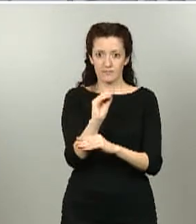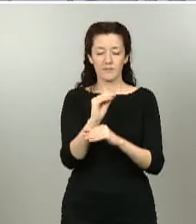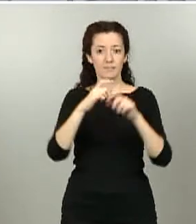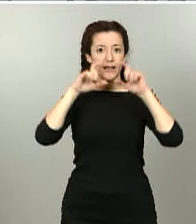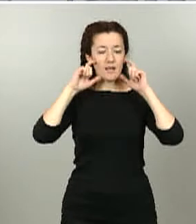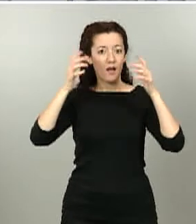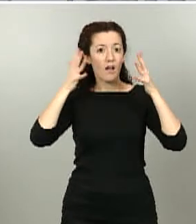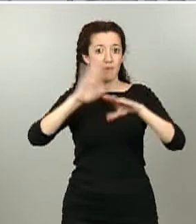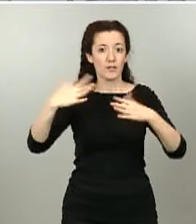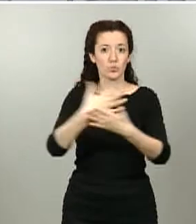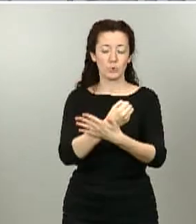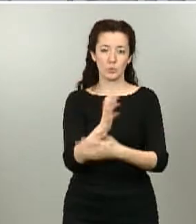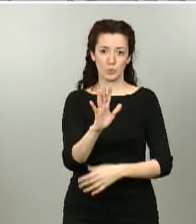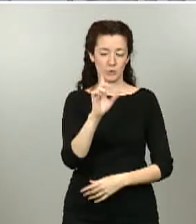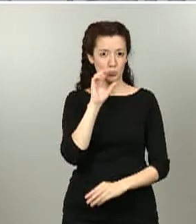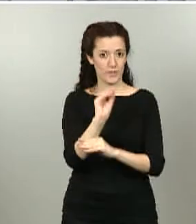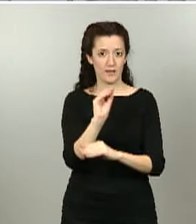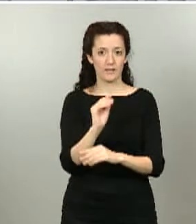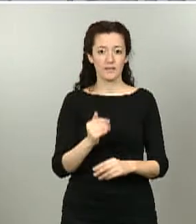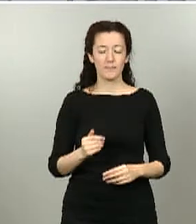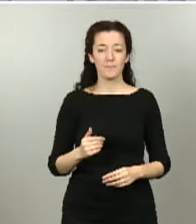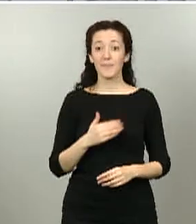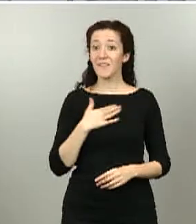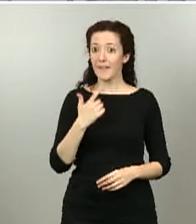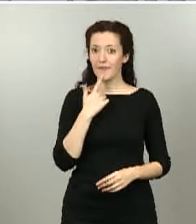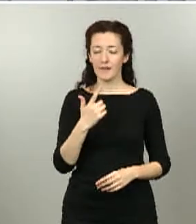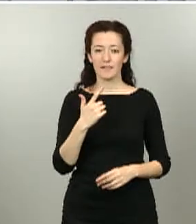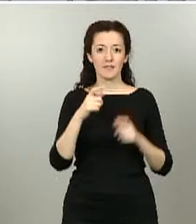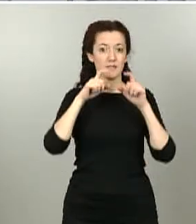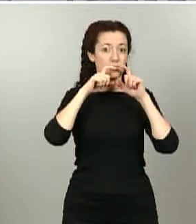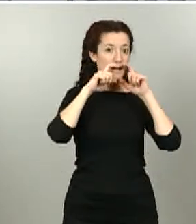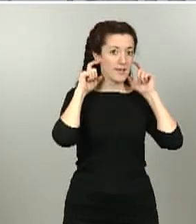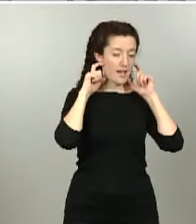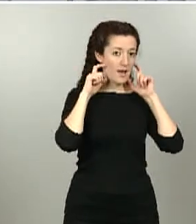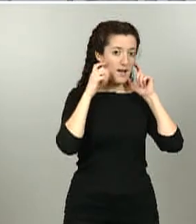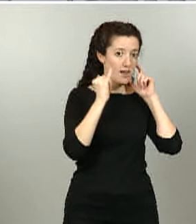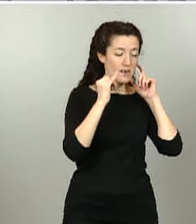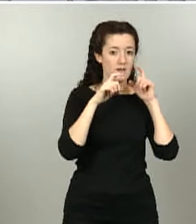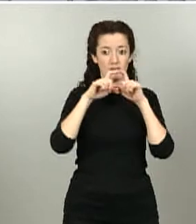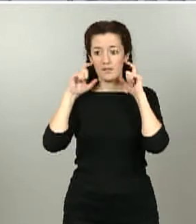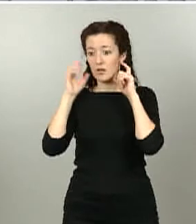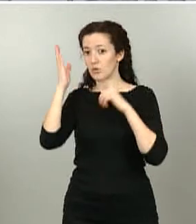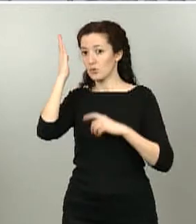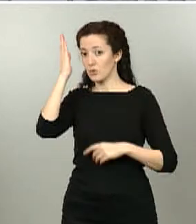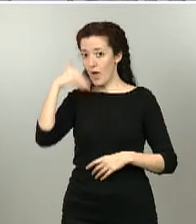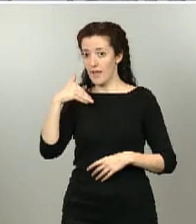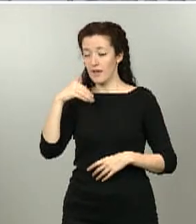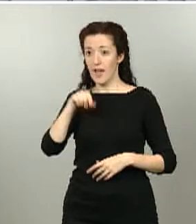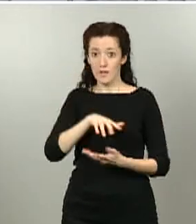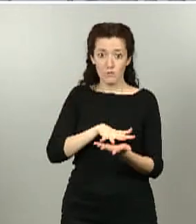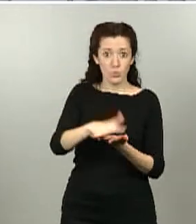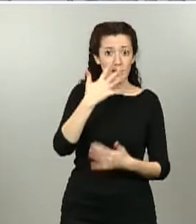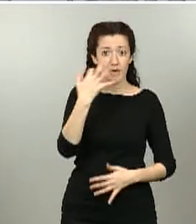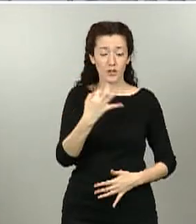quiere decir que utilizar una mascarilla o no haya modificado los riesgos. Vamos a dejar aparte los